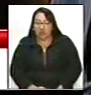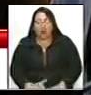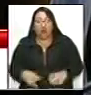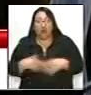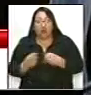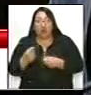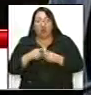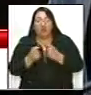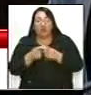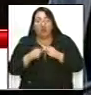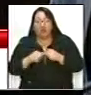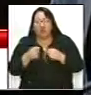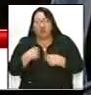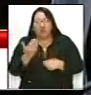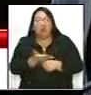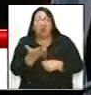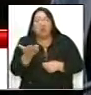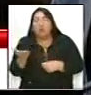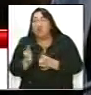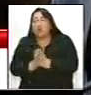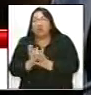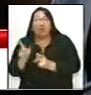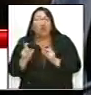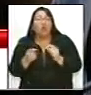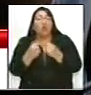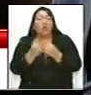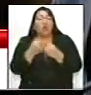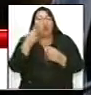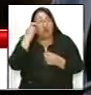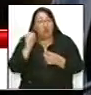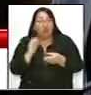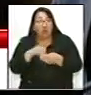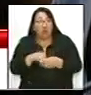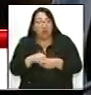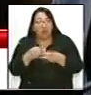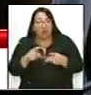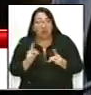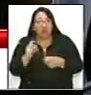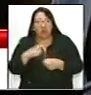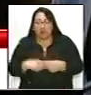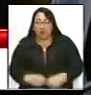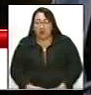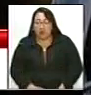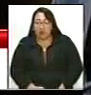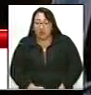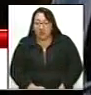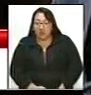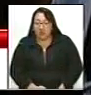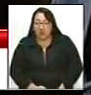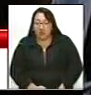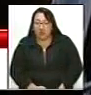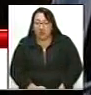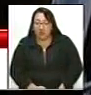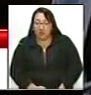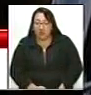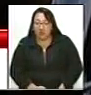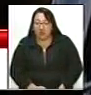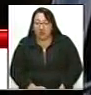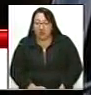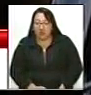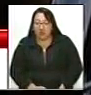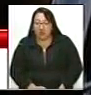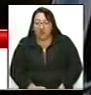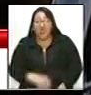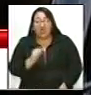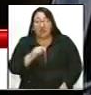comisiones. Estuvimos mendigando a cada uno de los partidos políticos para que nos permitan participar en comisiones. Y sí, presidente, es una vulneración a los